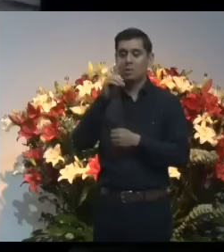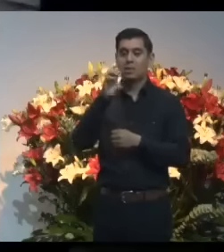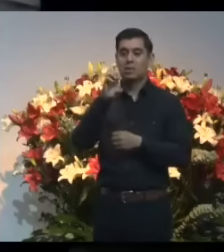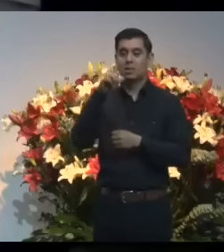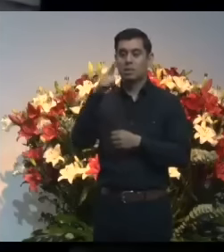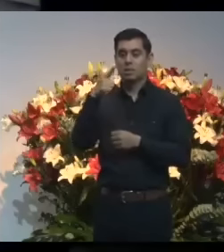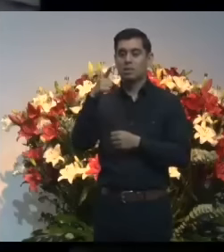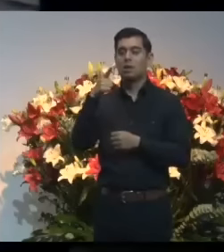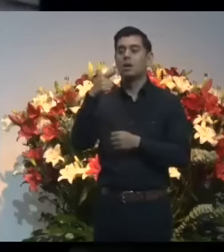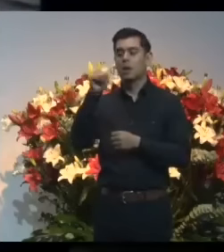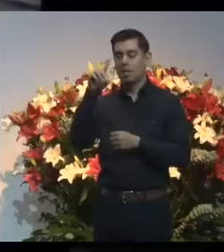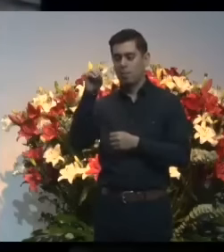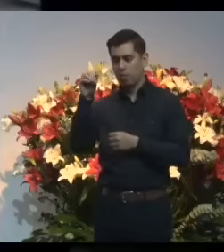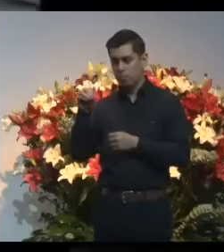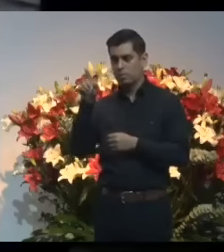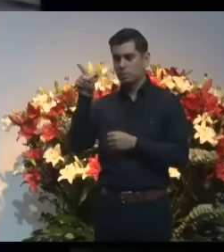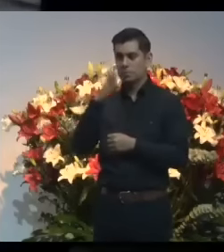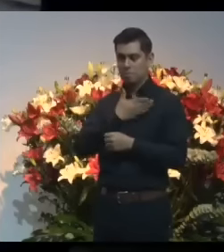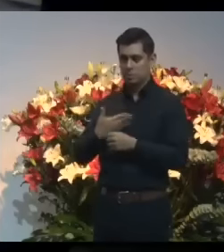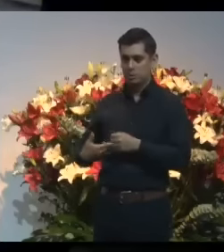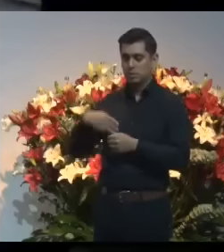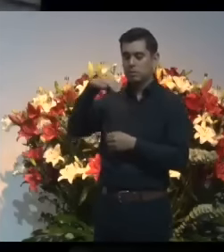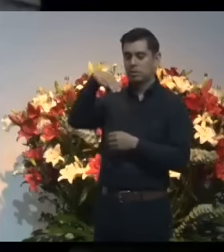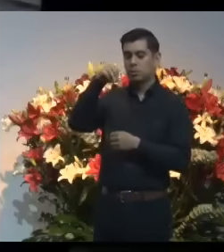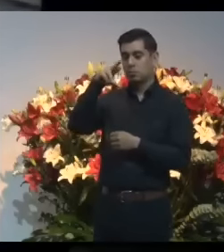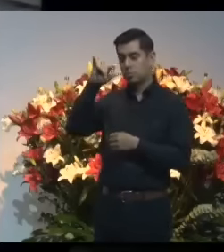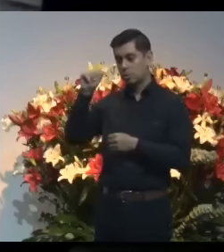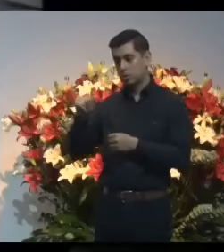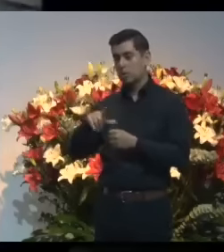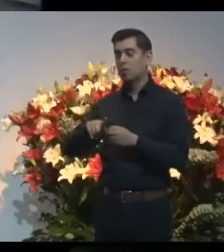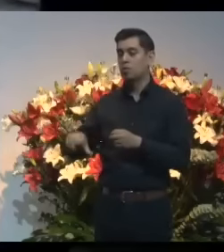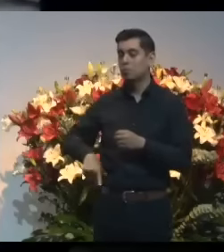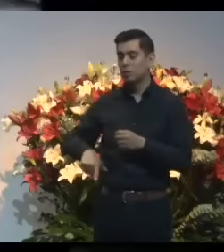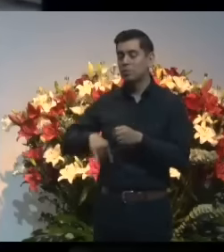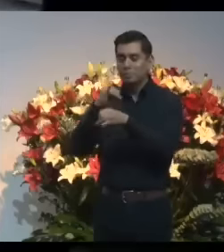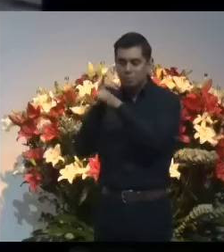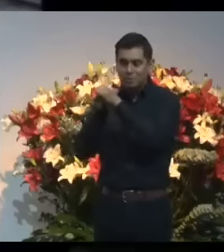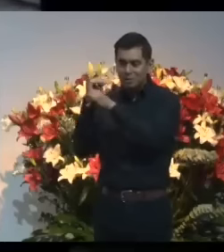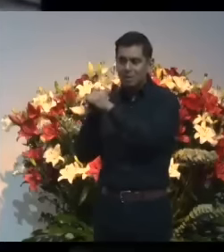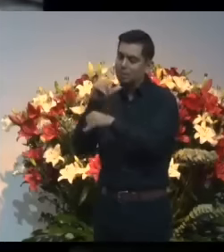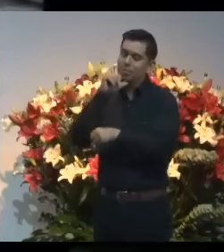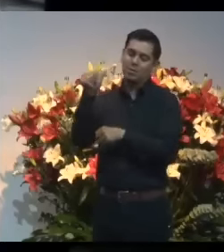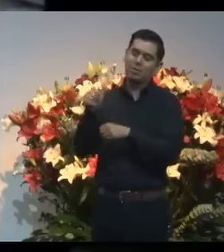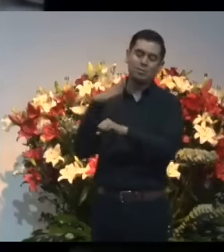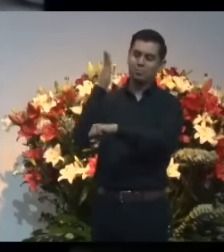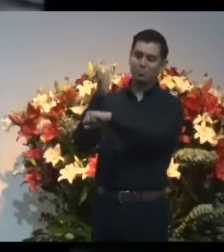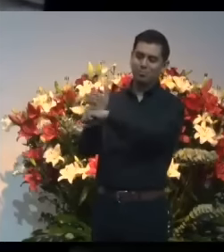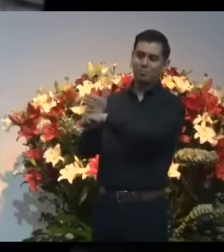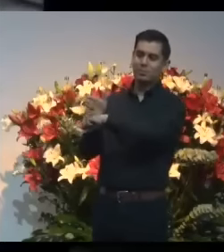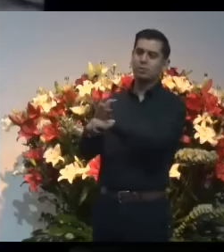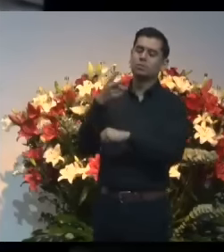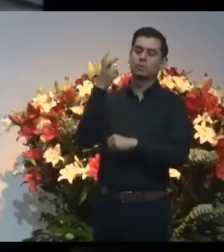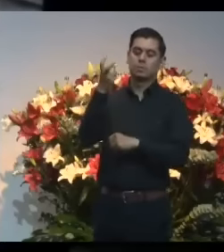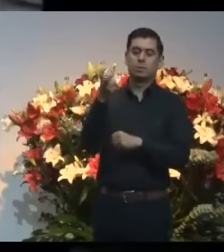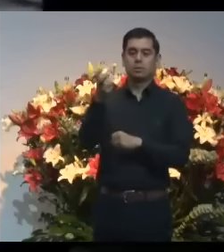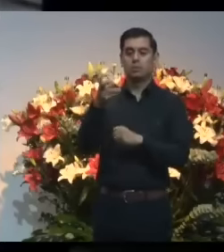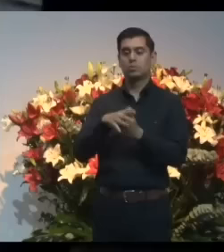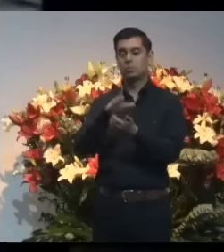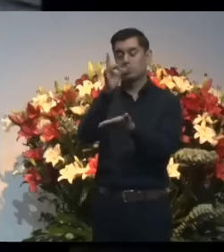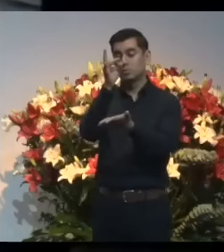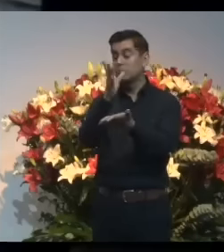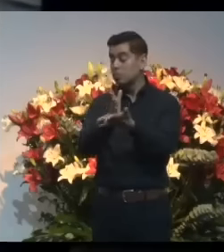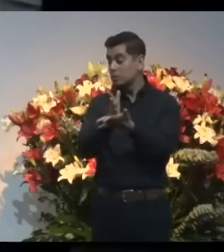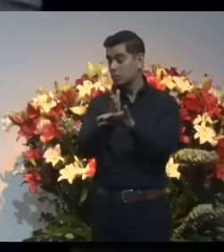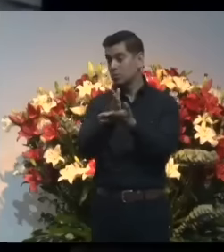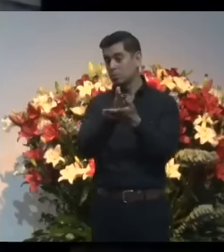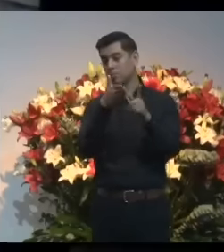delitos recientes. Y este gobierno no lo investiga y no lo castiga. Entonces creo que tratar solo